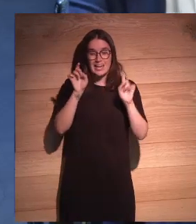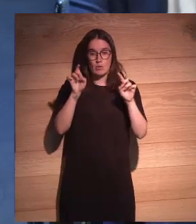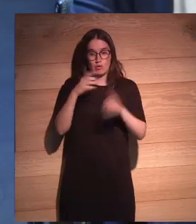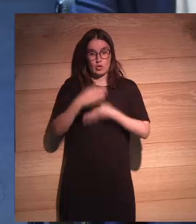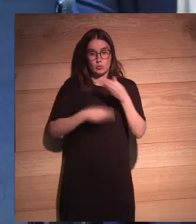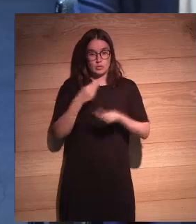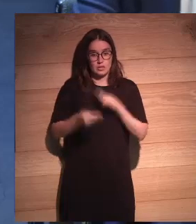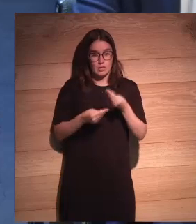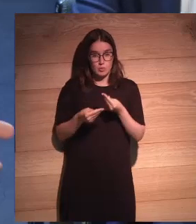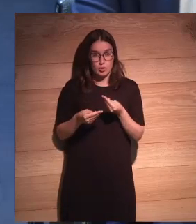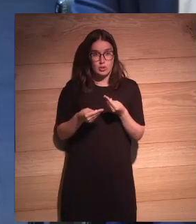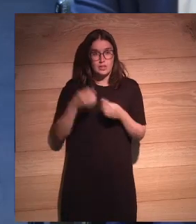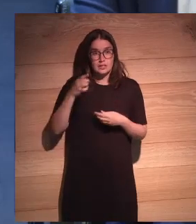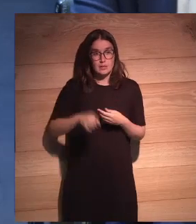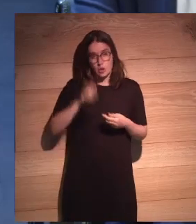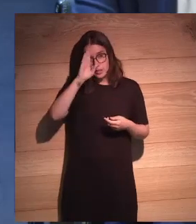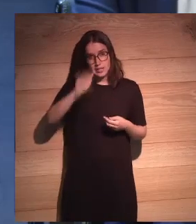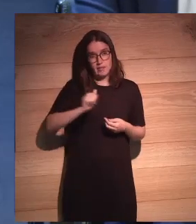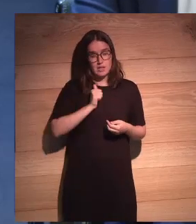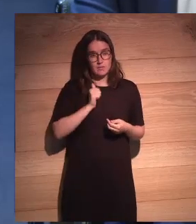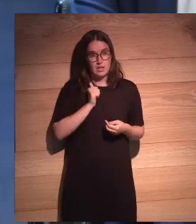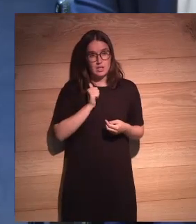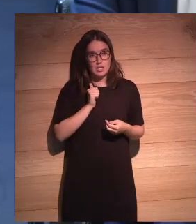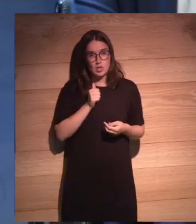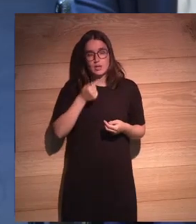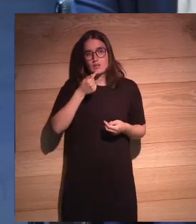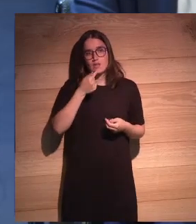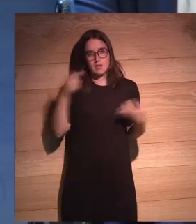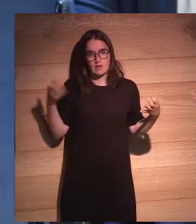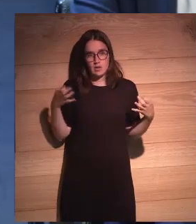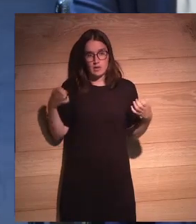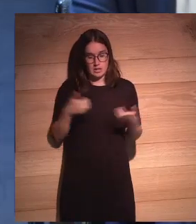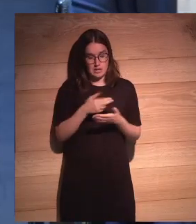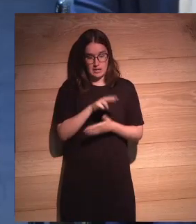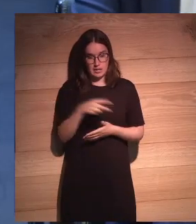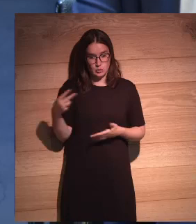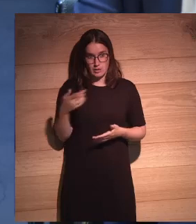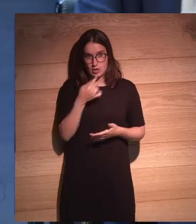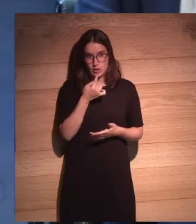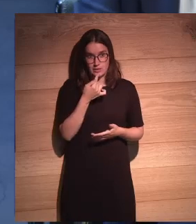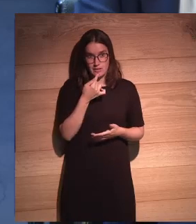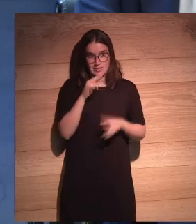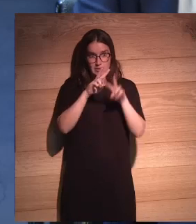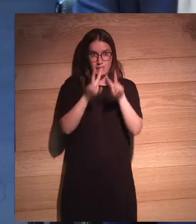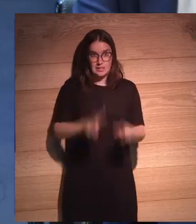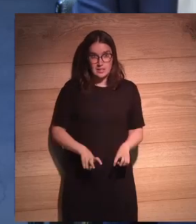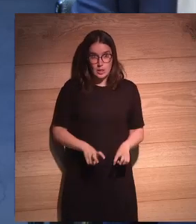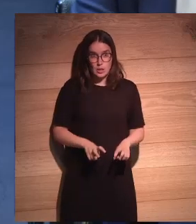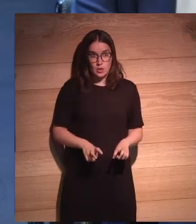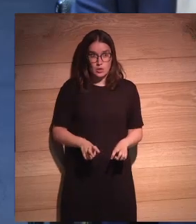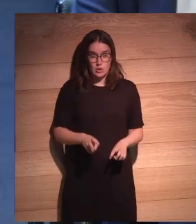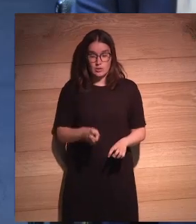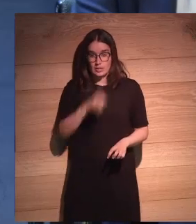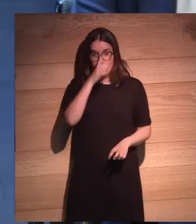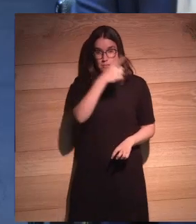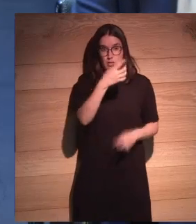que los utilicemos y los manejemos también con la inteligencia artificial. Y lo que nos dice es que el resultado que nos dice esta investigación seminal que se hizo en el